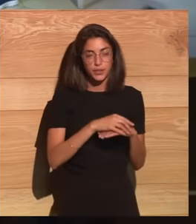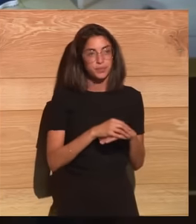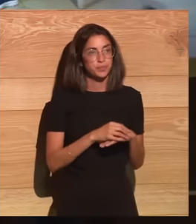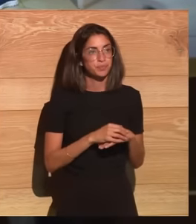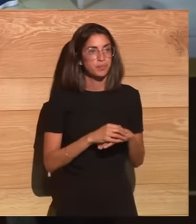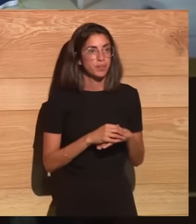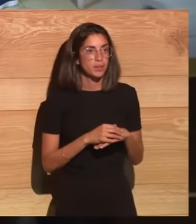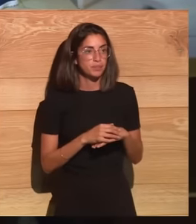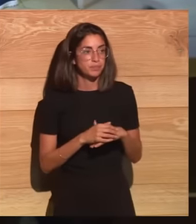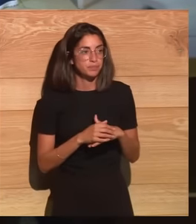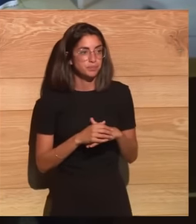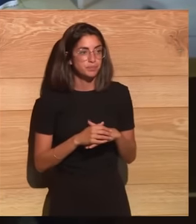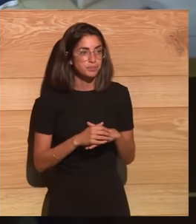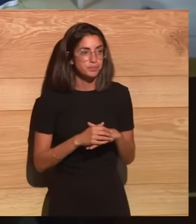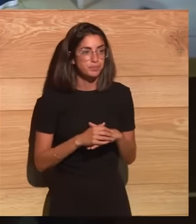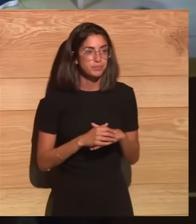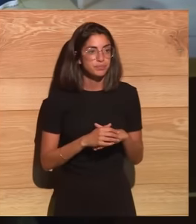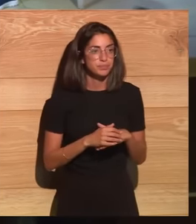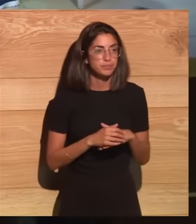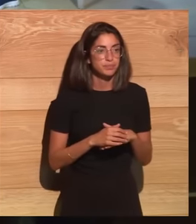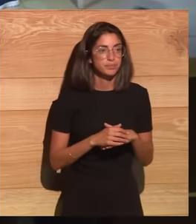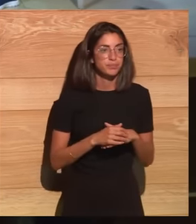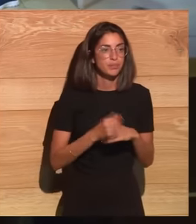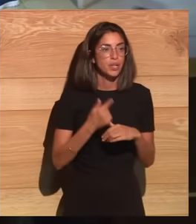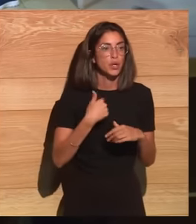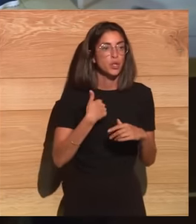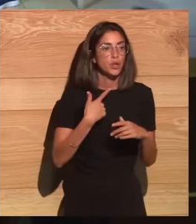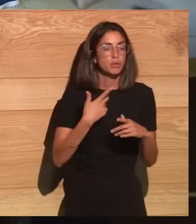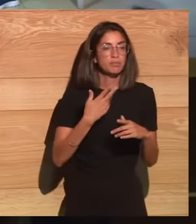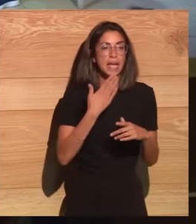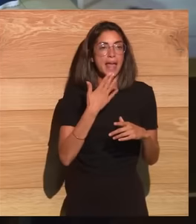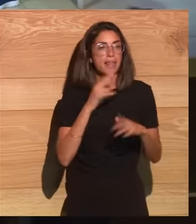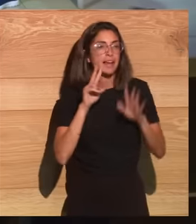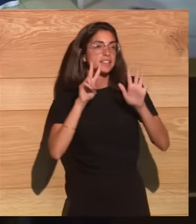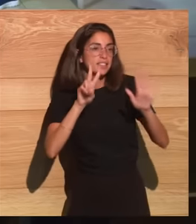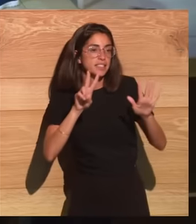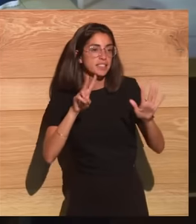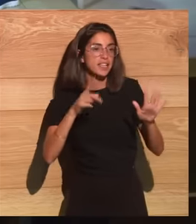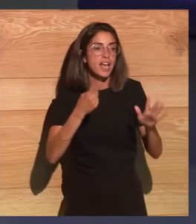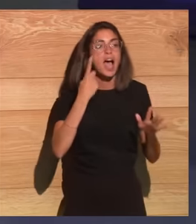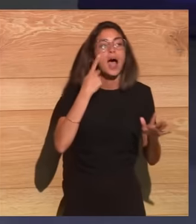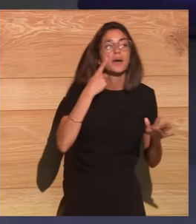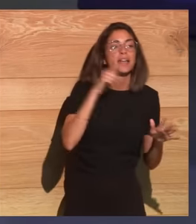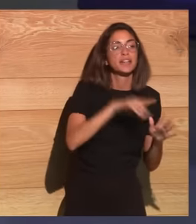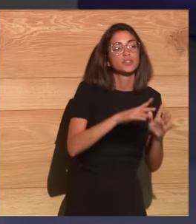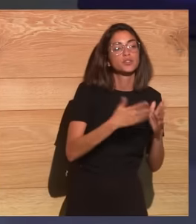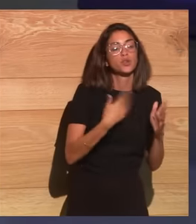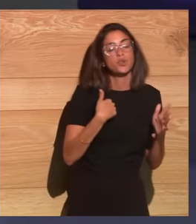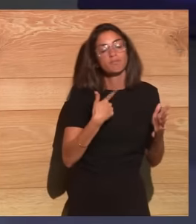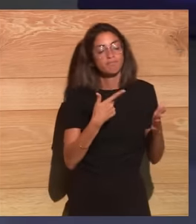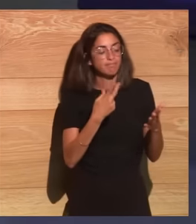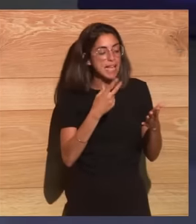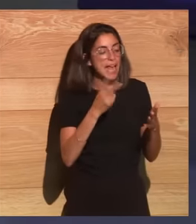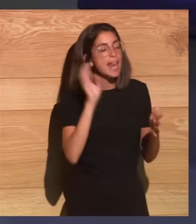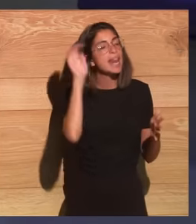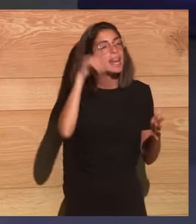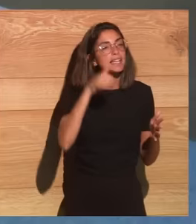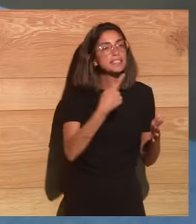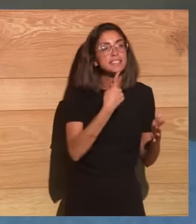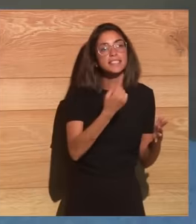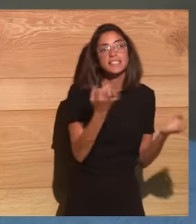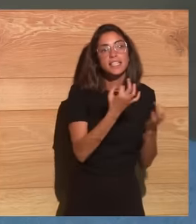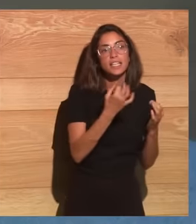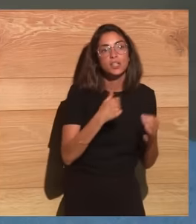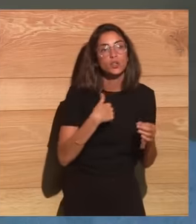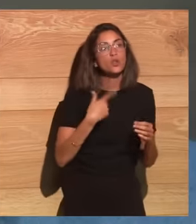no. Mira, esto es, tengo 7 años y a ver qué dice esto en latín. Que sí, que yo lo hice,